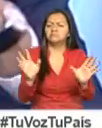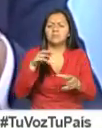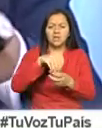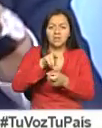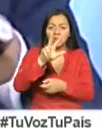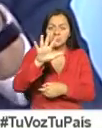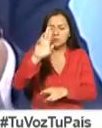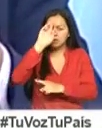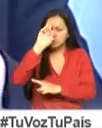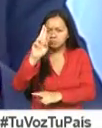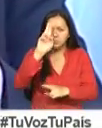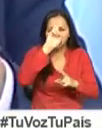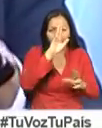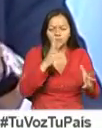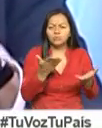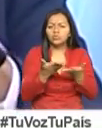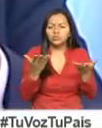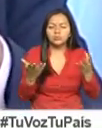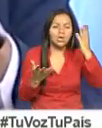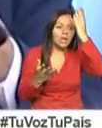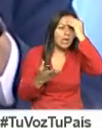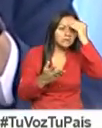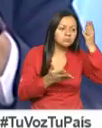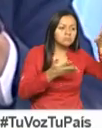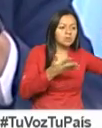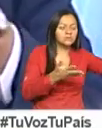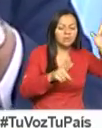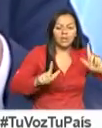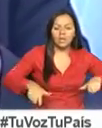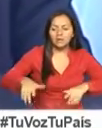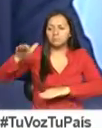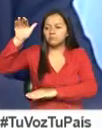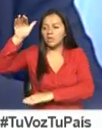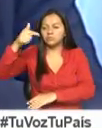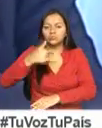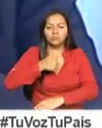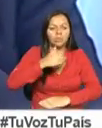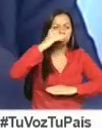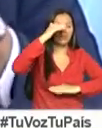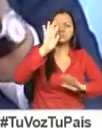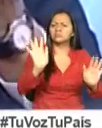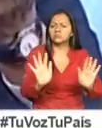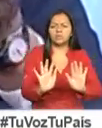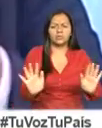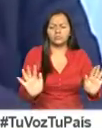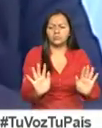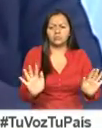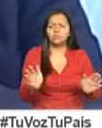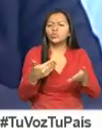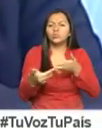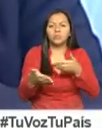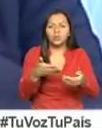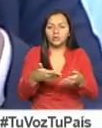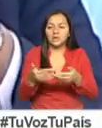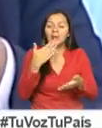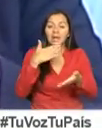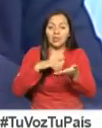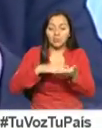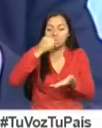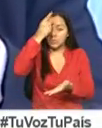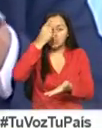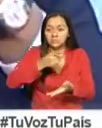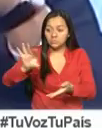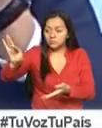para dividirnos entre Jorge, entre Lenín, y mi persona. Y independientemente de quién